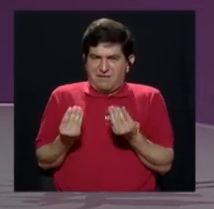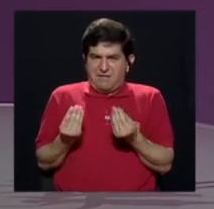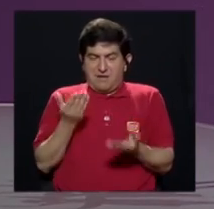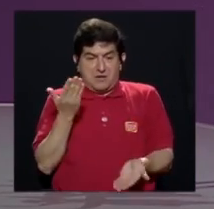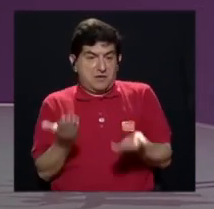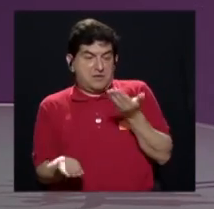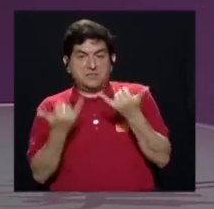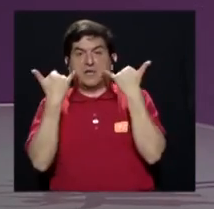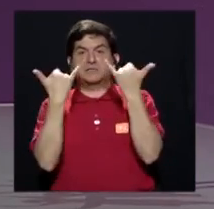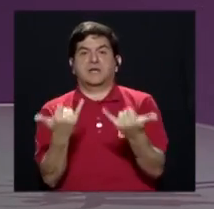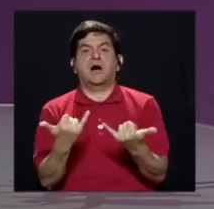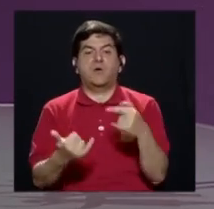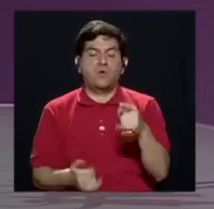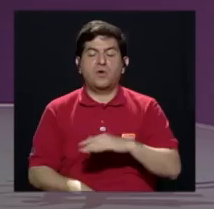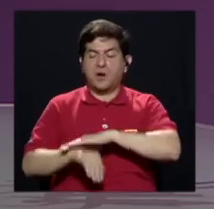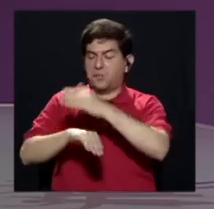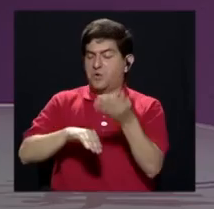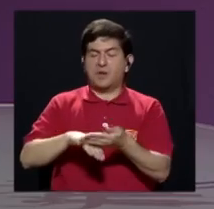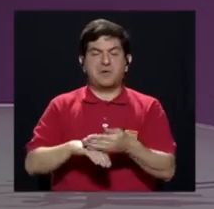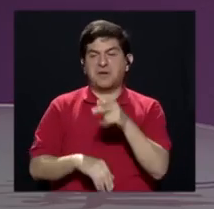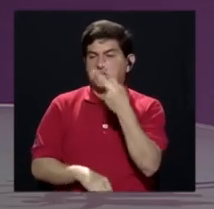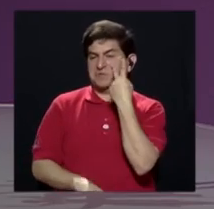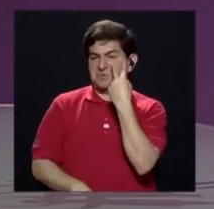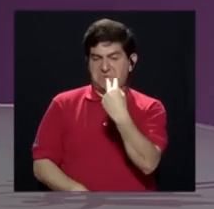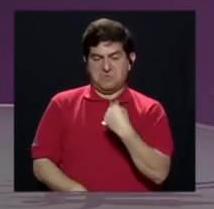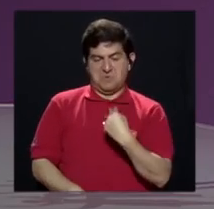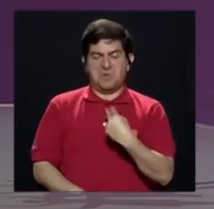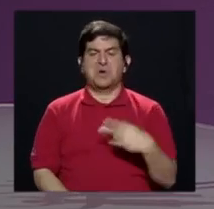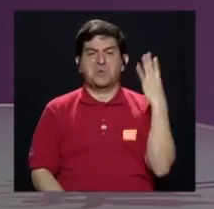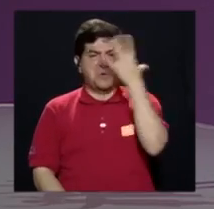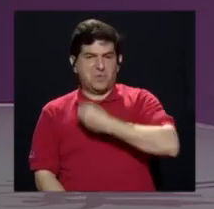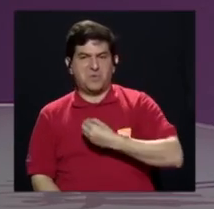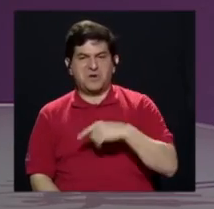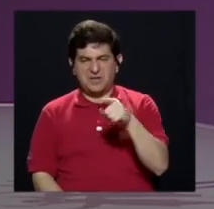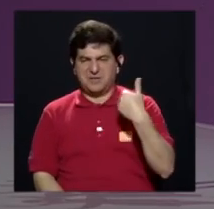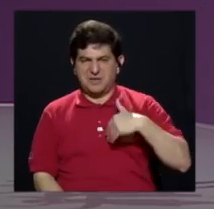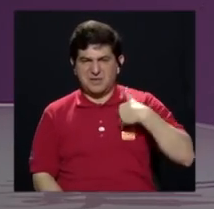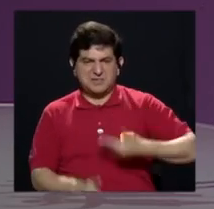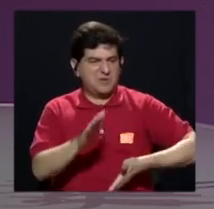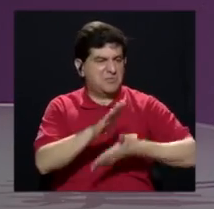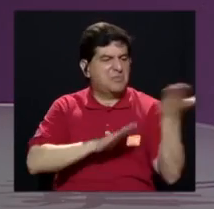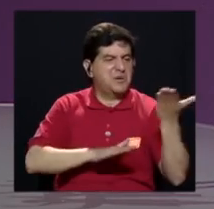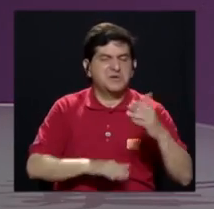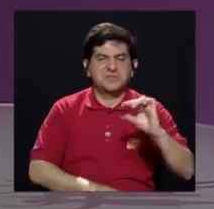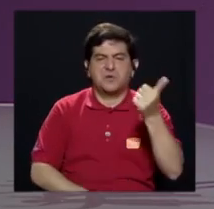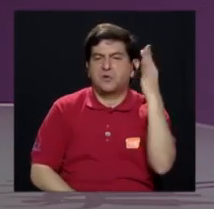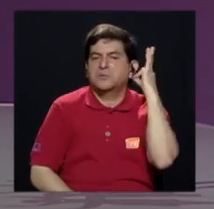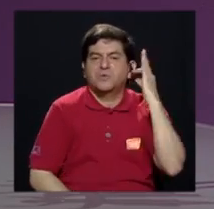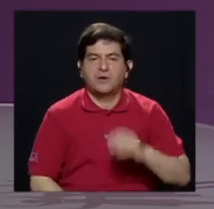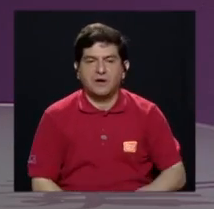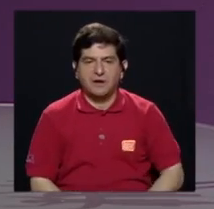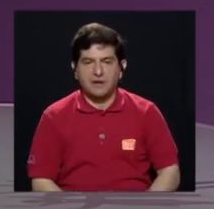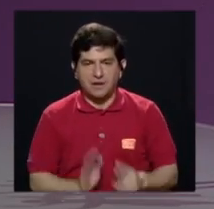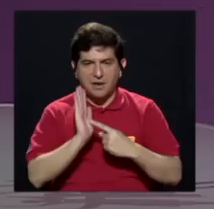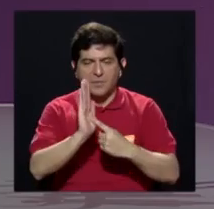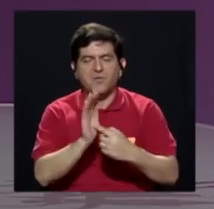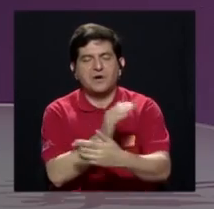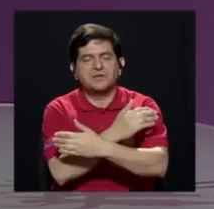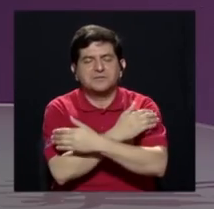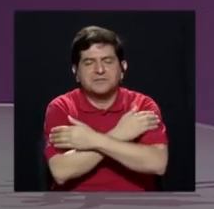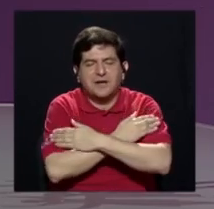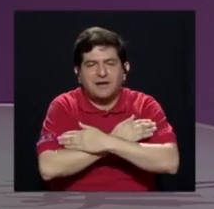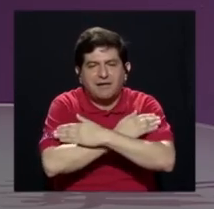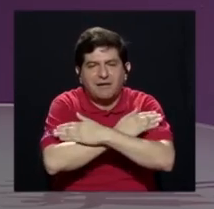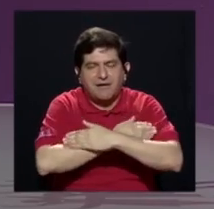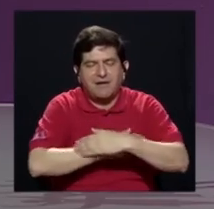vaya a ser que ahora por esta panza ya no me vea bonita y esté condenado se vaya con otra de manera que las muestras de afecto le